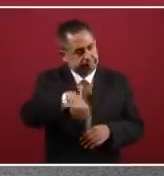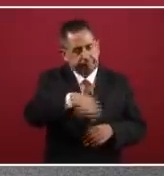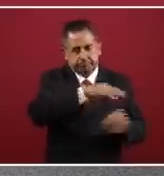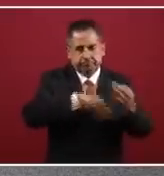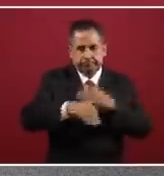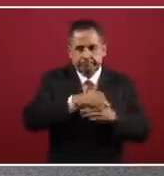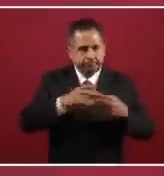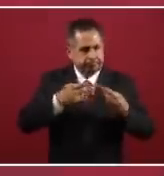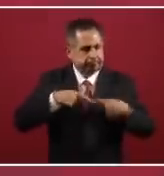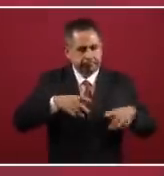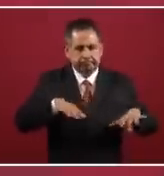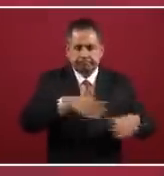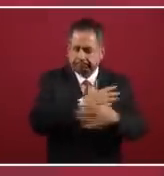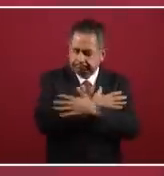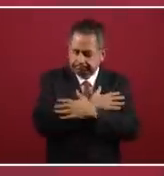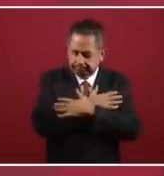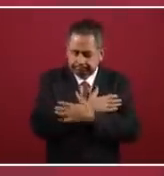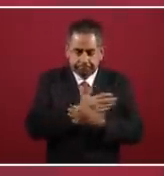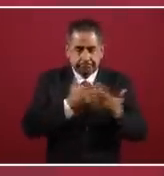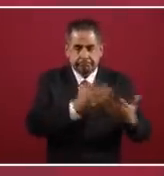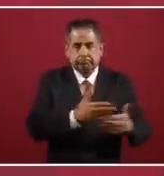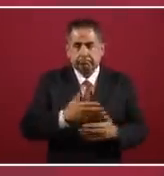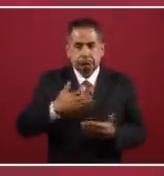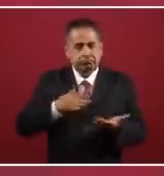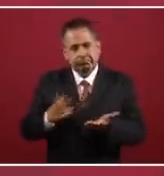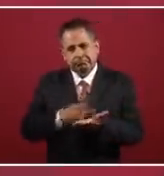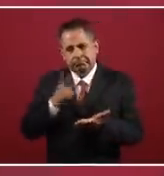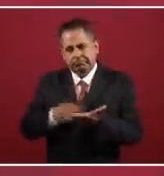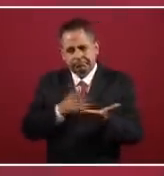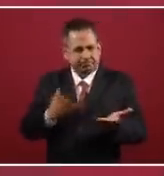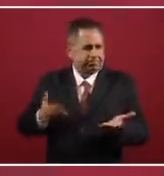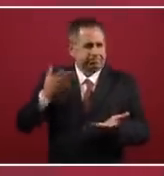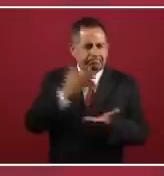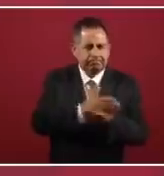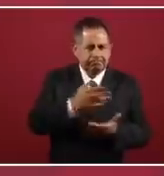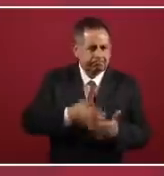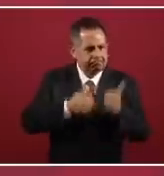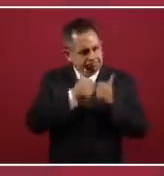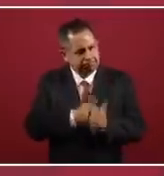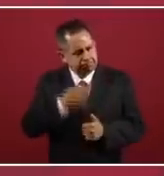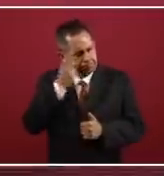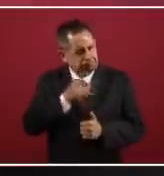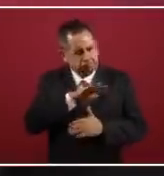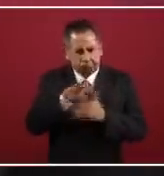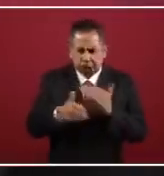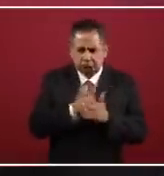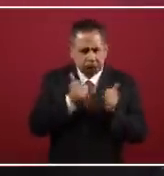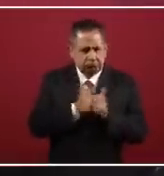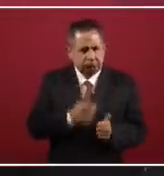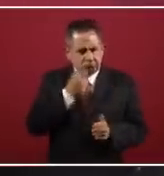todo el pueblo de Tlaxiaco un abrazo. He estado ahí muchas veces, ahí me he quedado a dormir